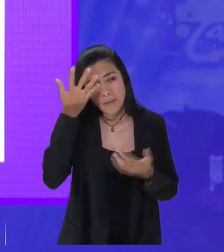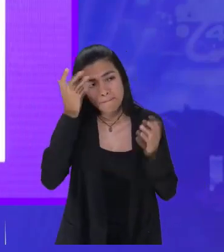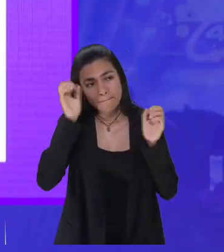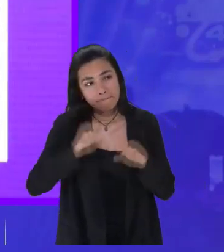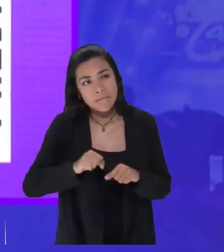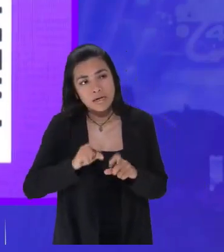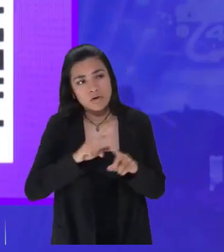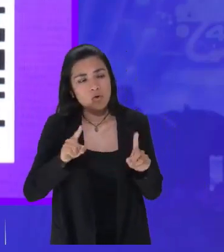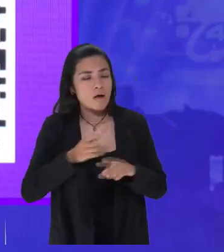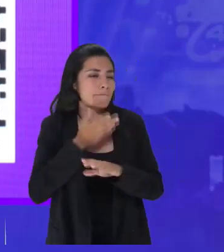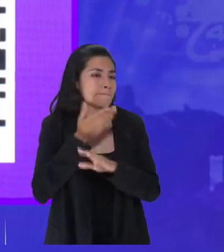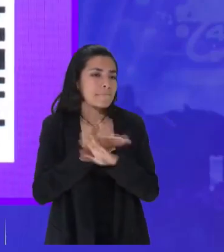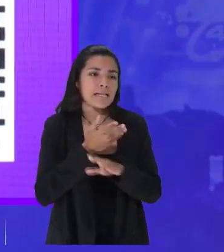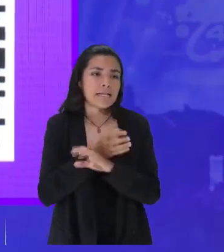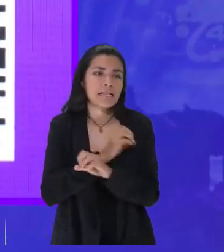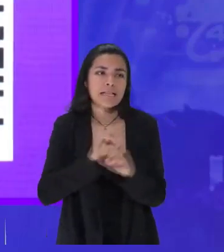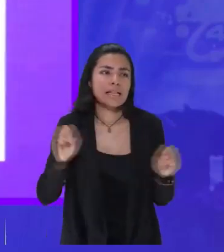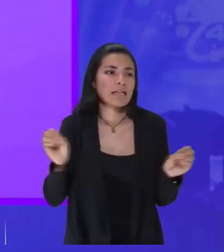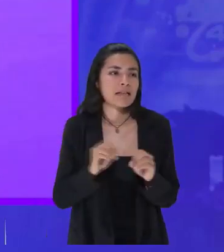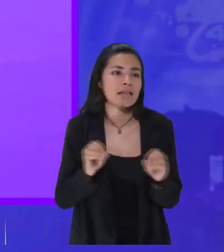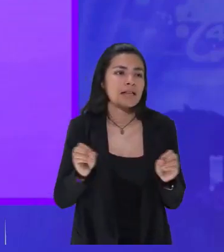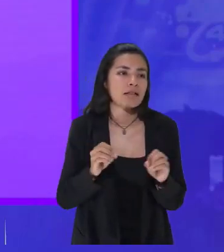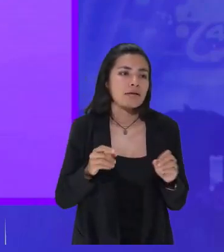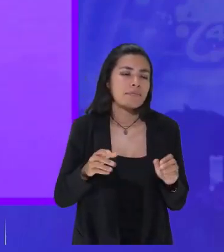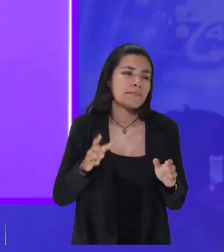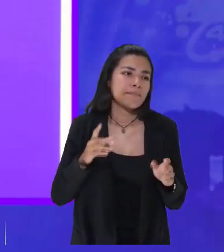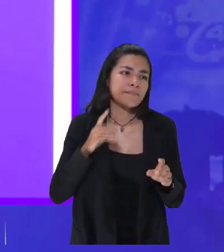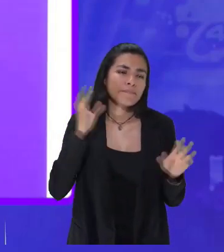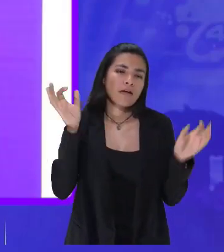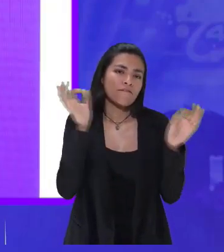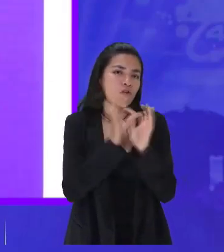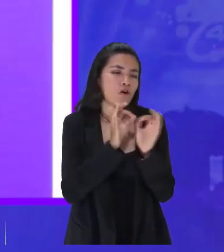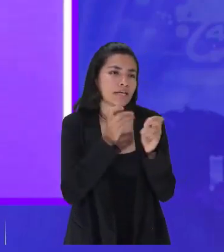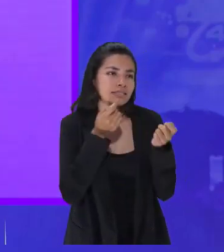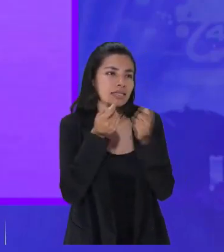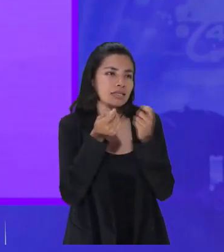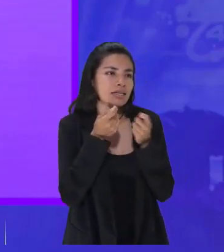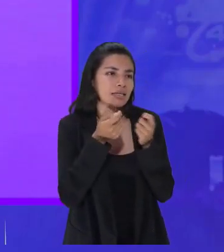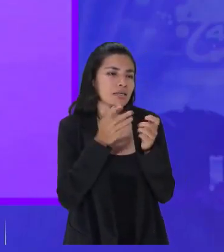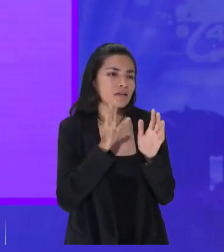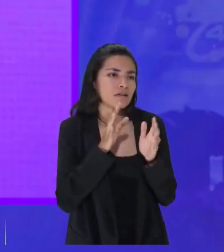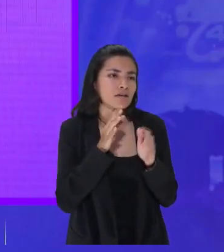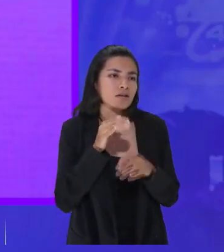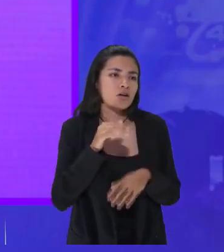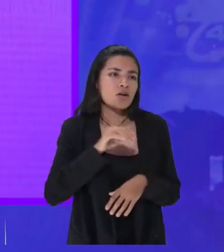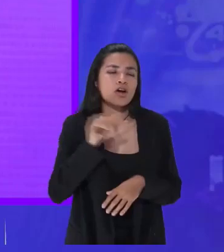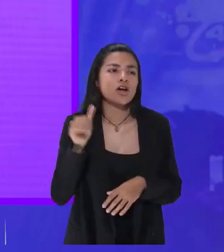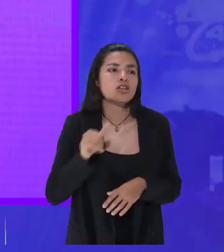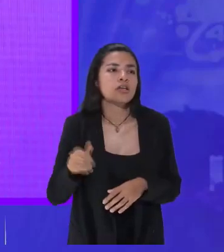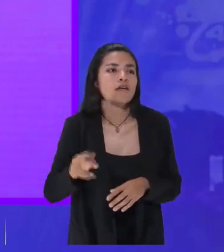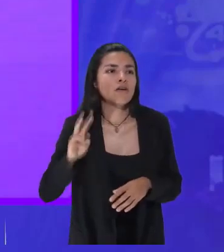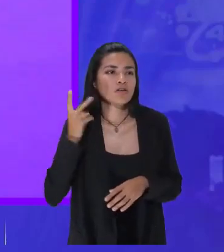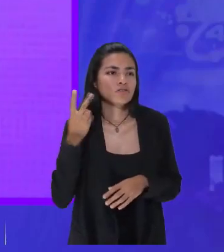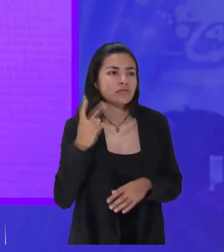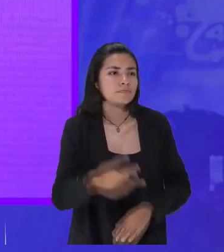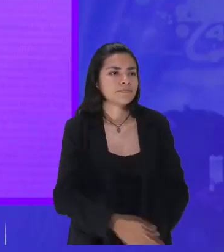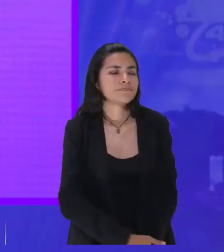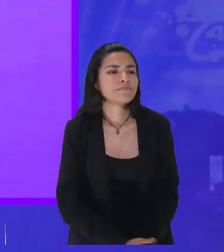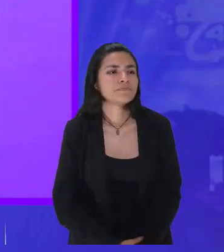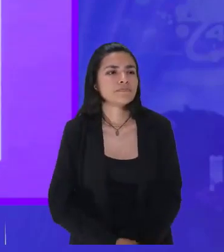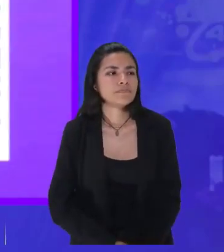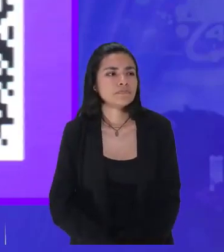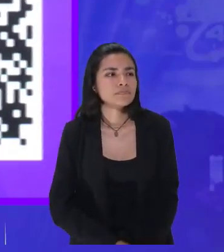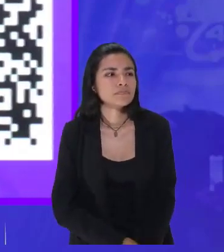tenemos planteado para hacerlo, por lo que te digo. Es más un enfoque estratégico en lo que queremos evolucionar. Buena pregunta, gracias